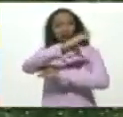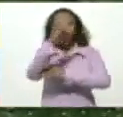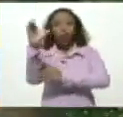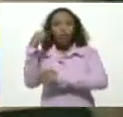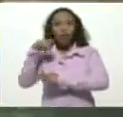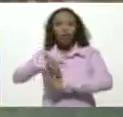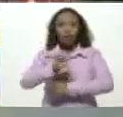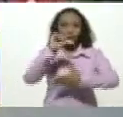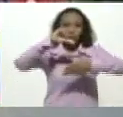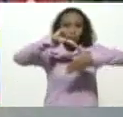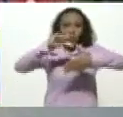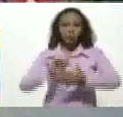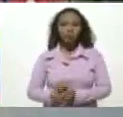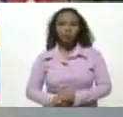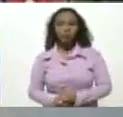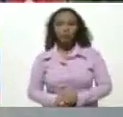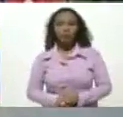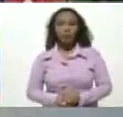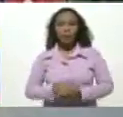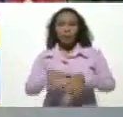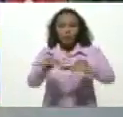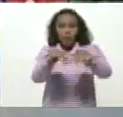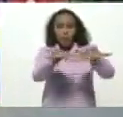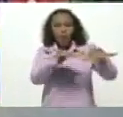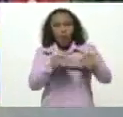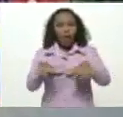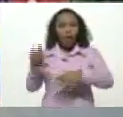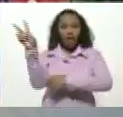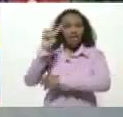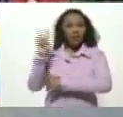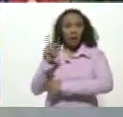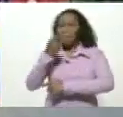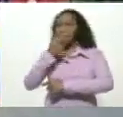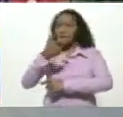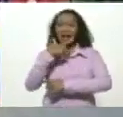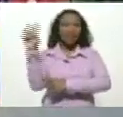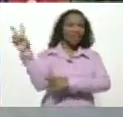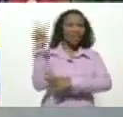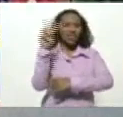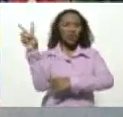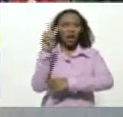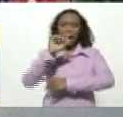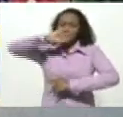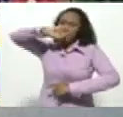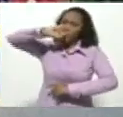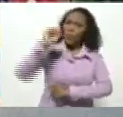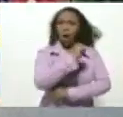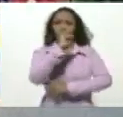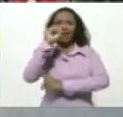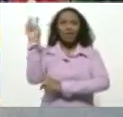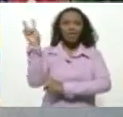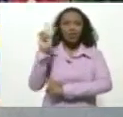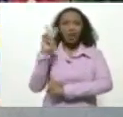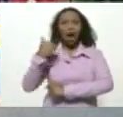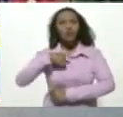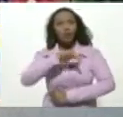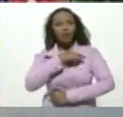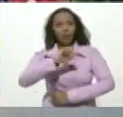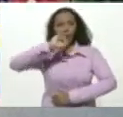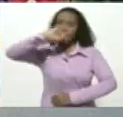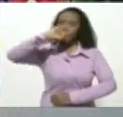de Sudamérica. Bella Venezuela, bella, hermosa Venezuela. Amada Venezuela, nuestra